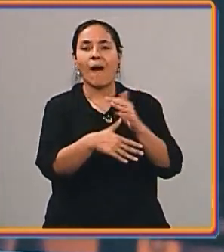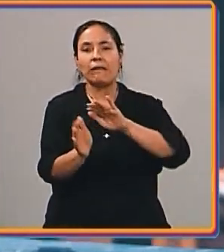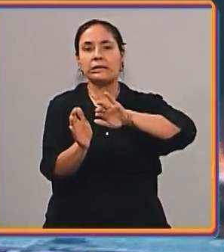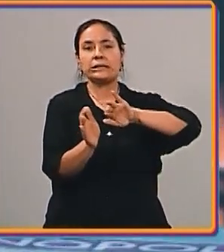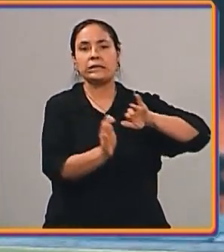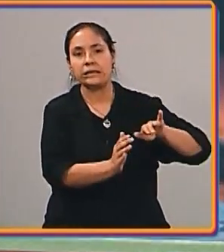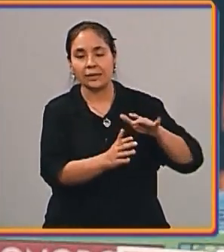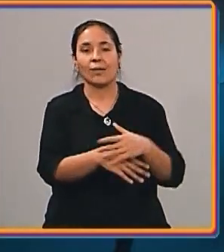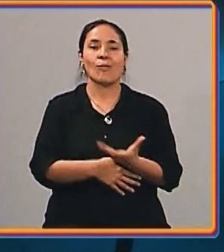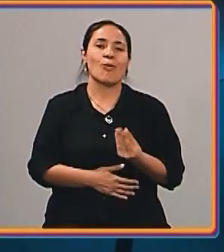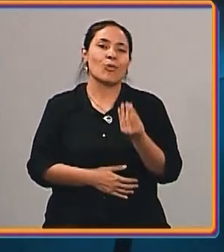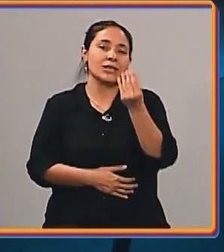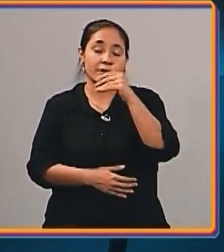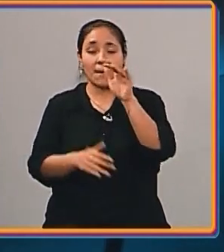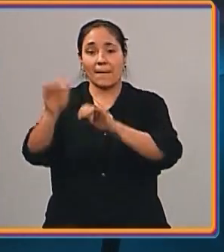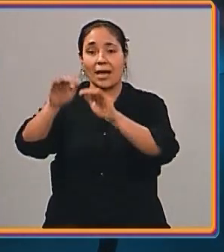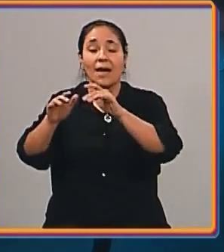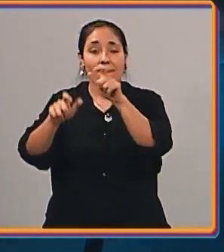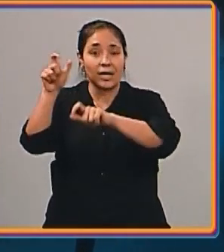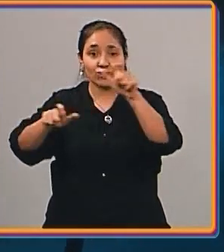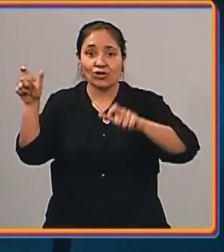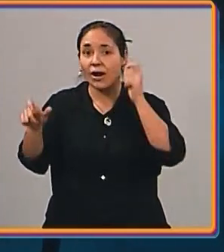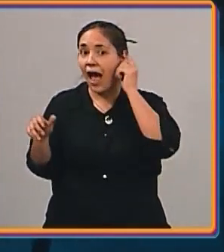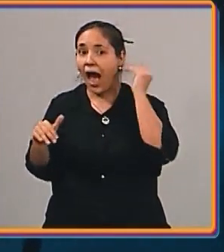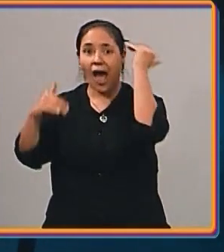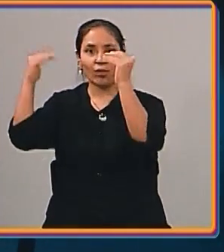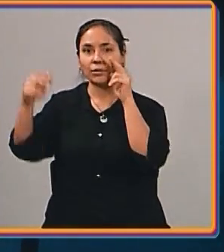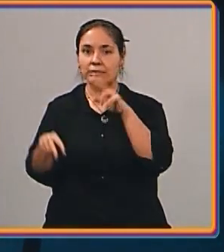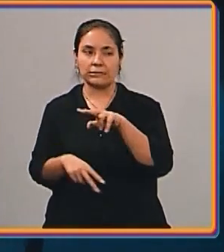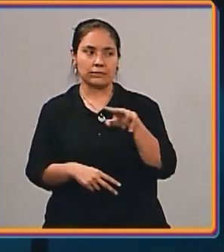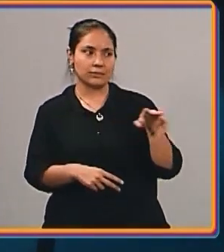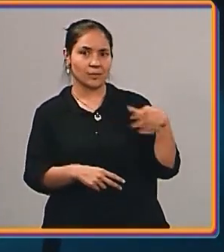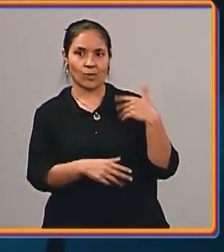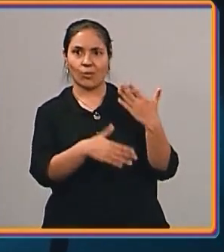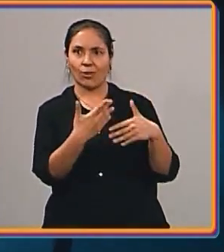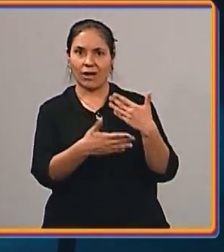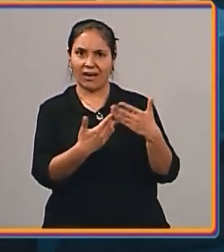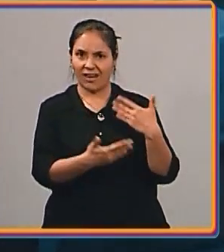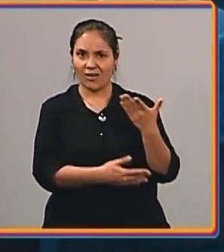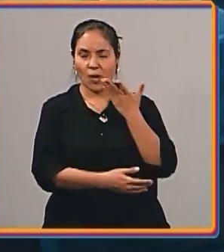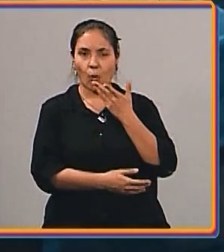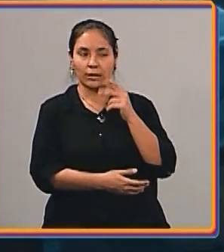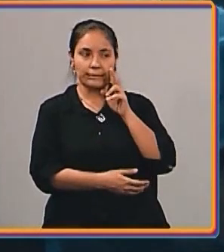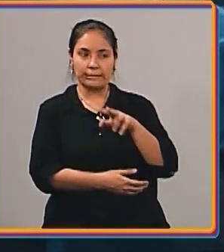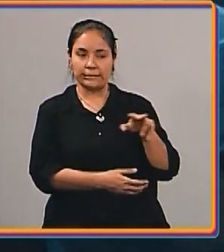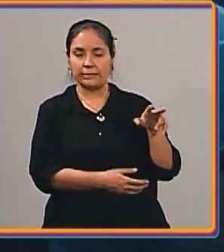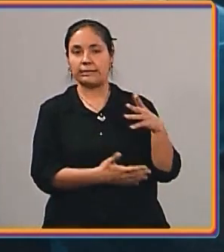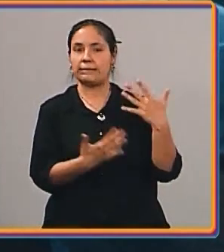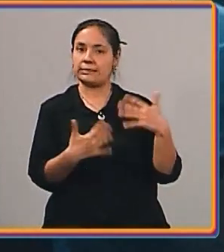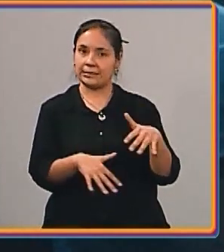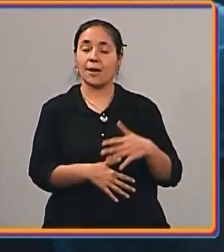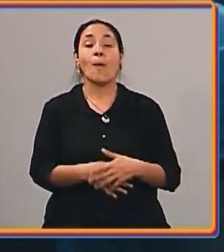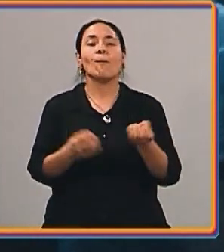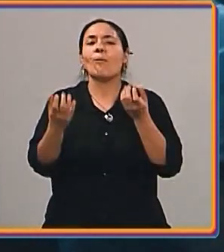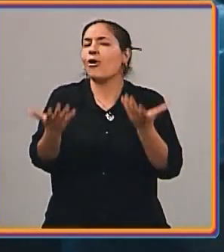una actividad lúdica. De hecho, muchas personas adultas miran de reojo a quien tiene como hobby jugar juegos de